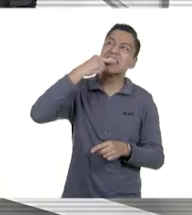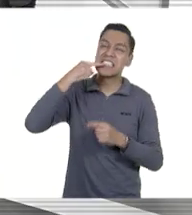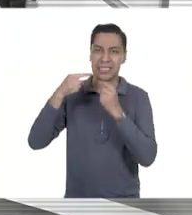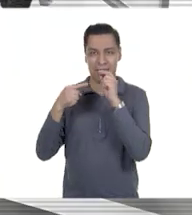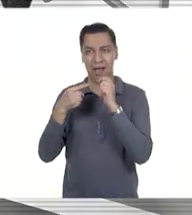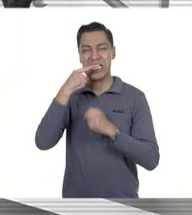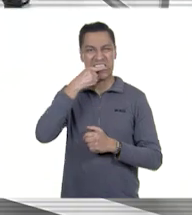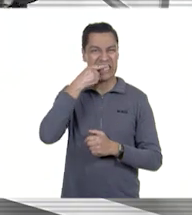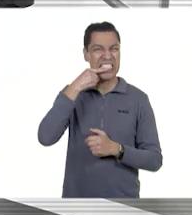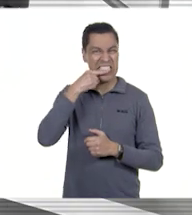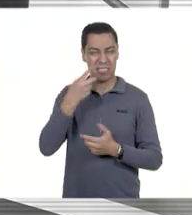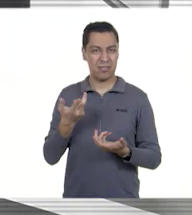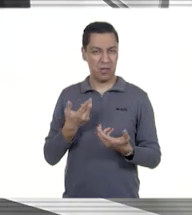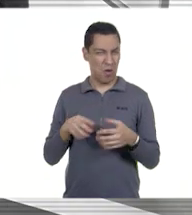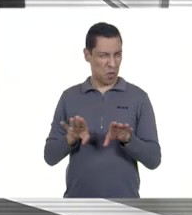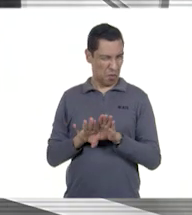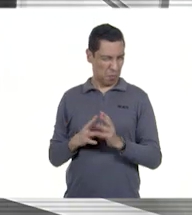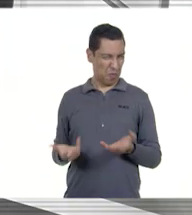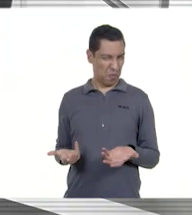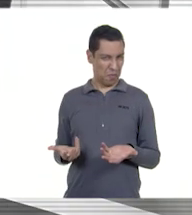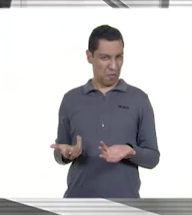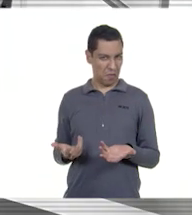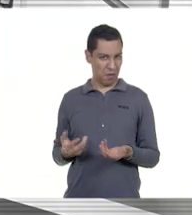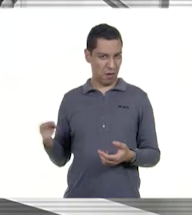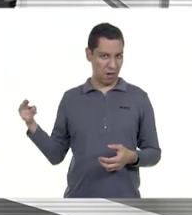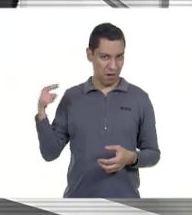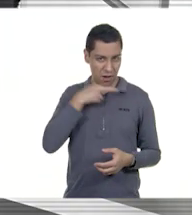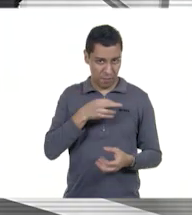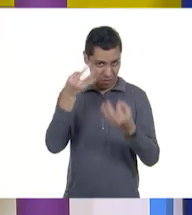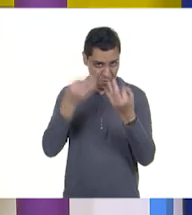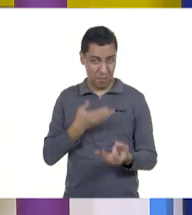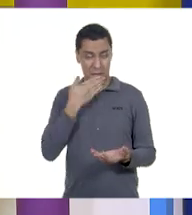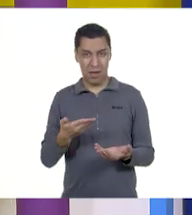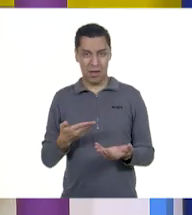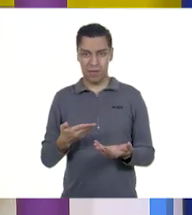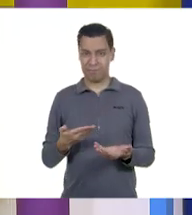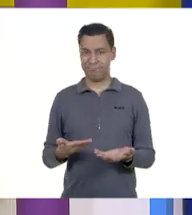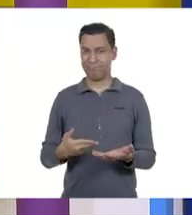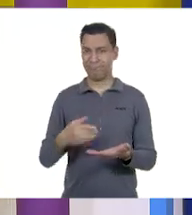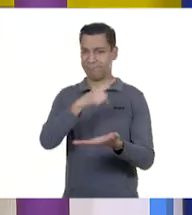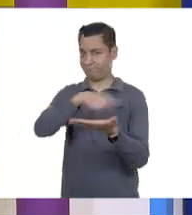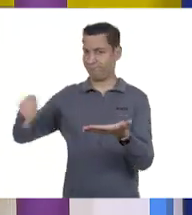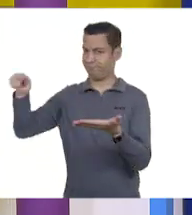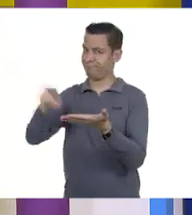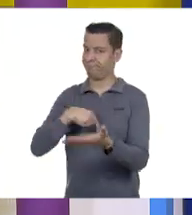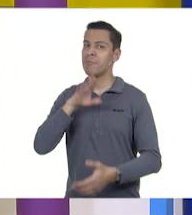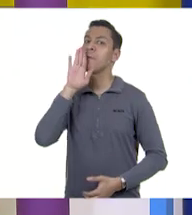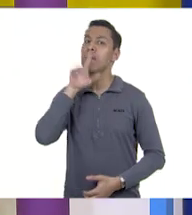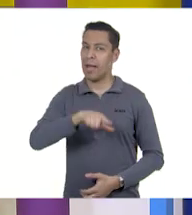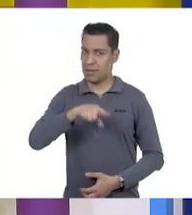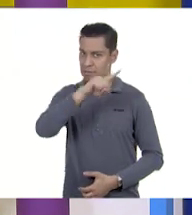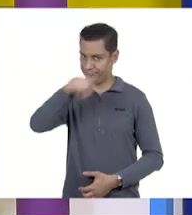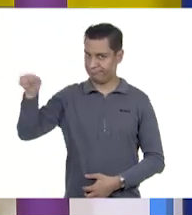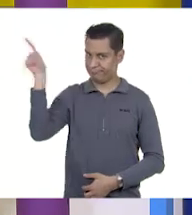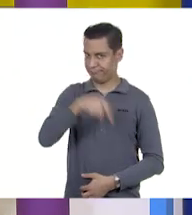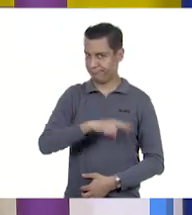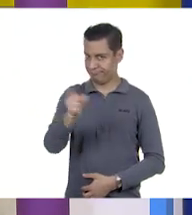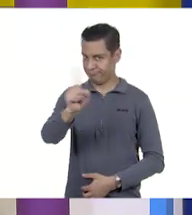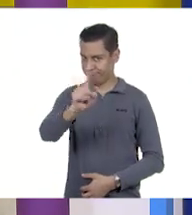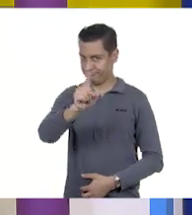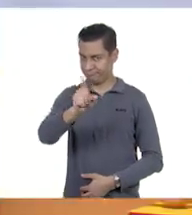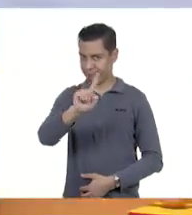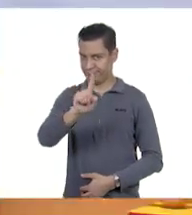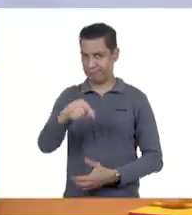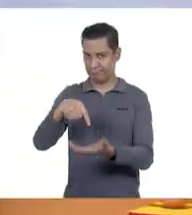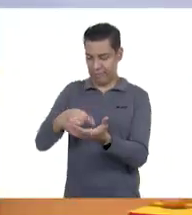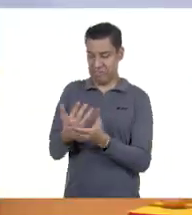pero ustedes estaban pensando que se estaba lavando los dientes de una forma correcta, pero fue de una forma incorrecta. Sí, exactamente, sí. Aquí